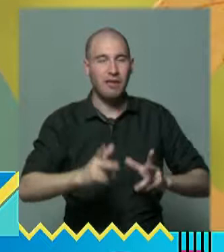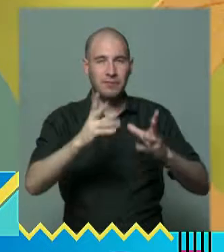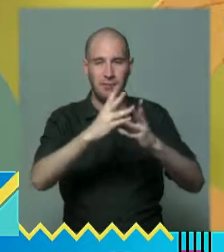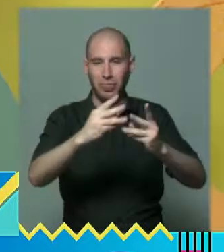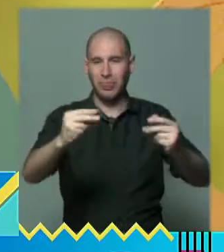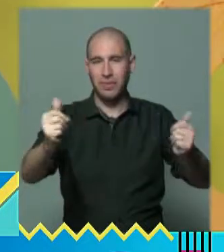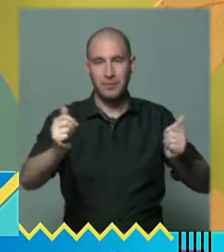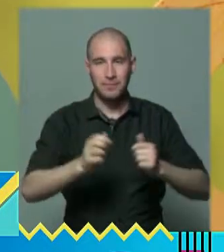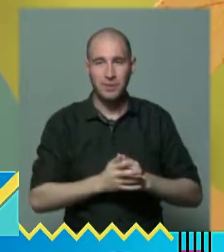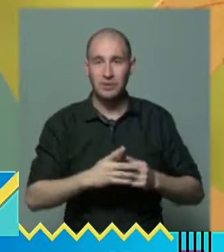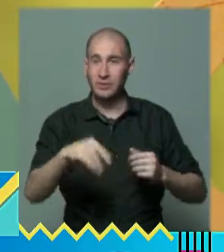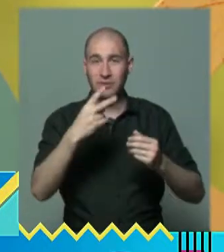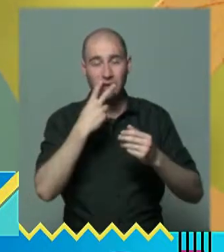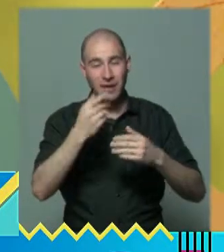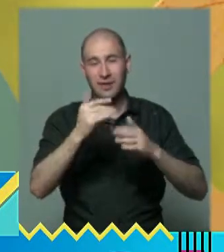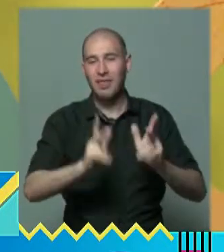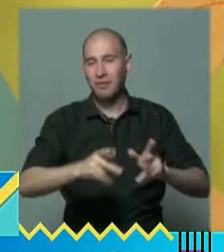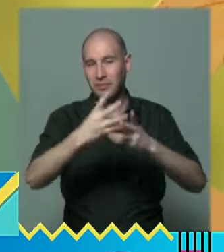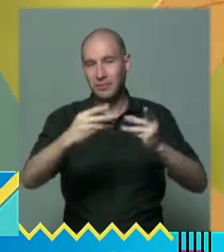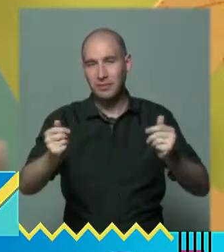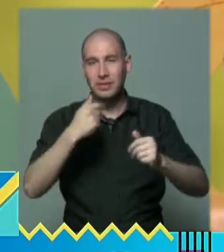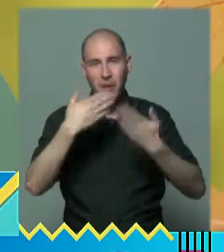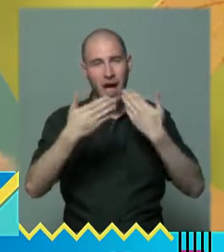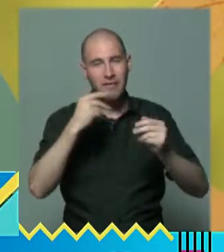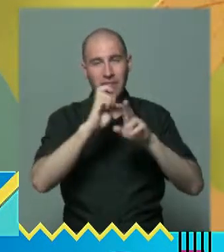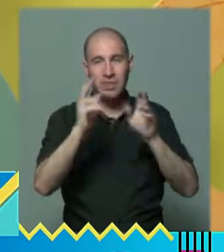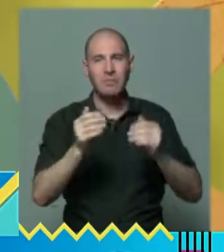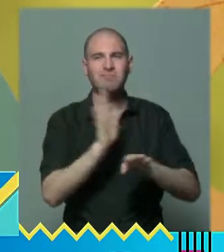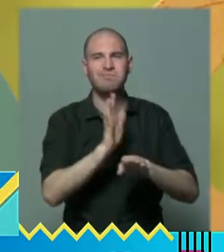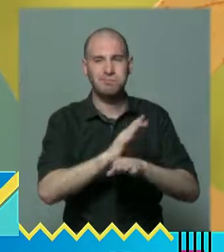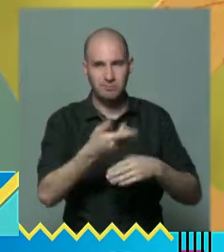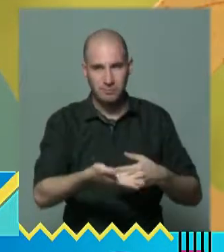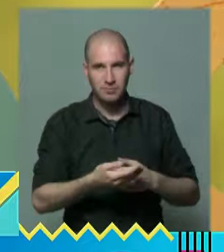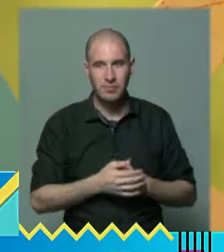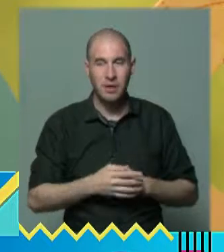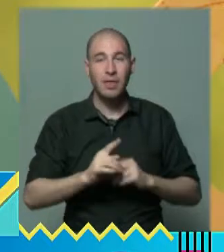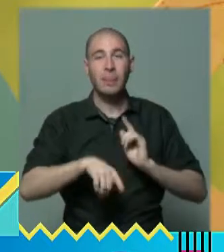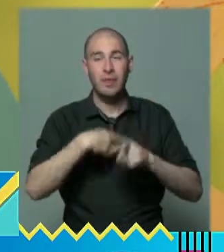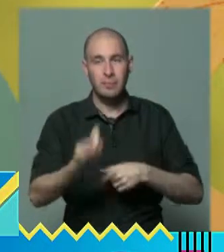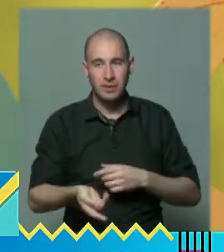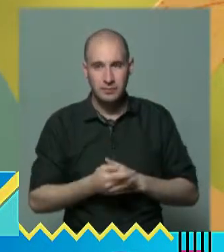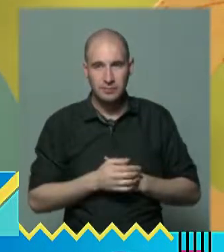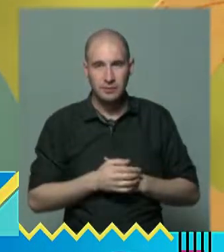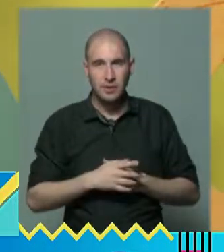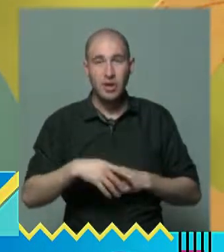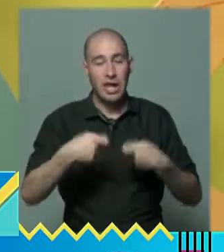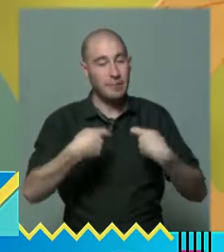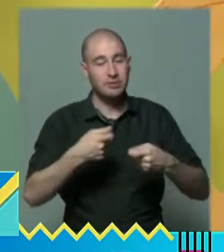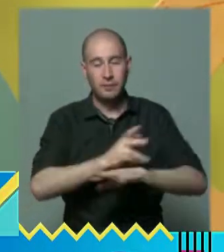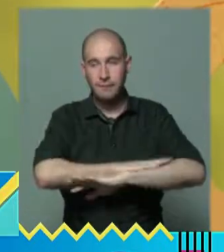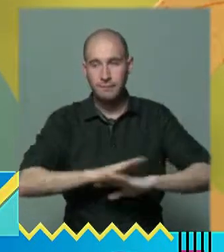Claro. O sea, nos consumimos la infraestructura. Después si podemos charlar un poquito más respecto a qué significa eso. Sí, después dejamos de tener